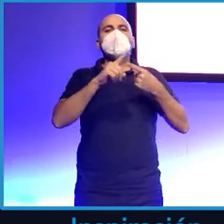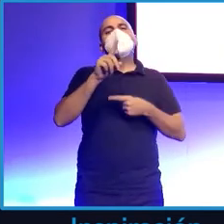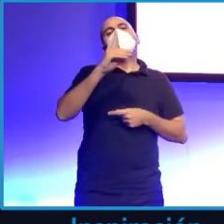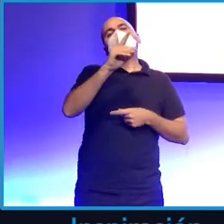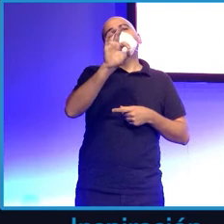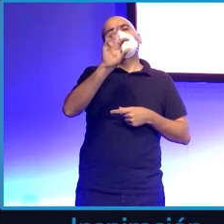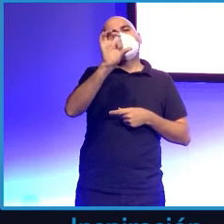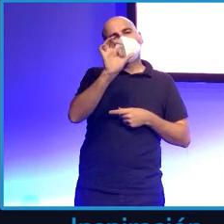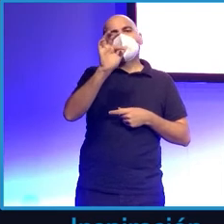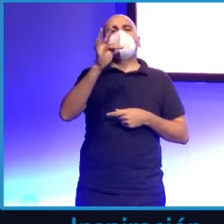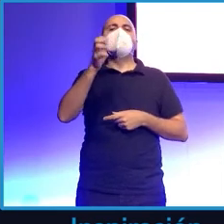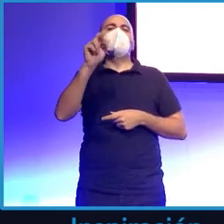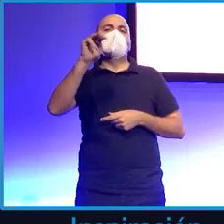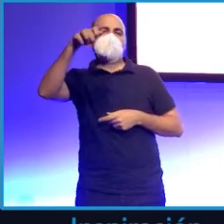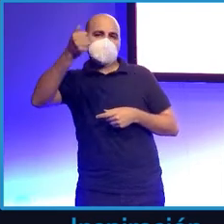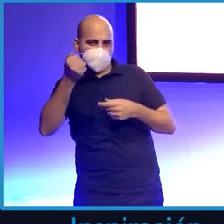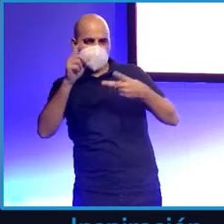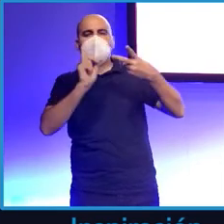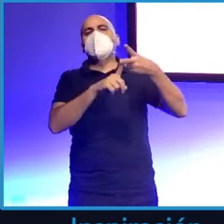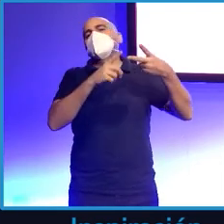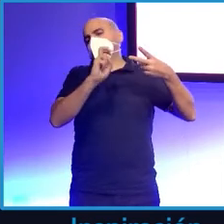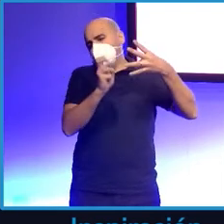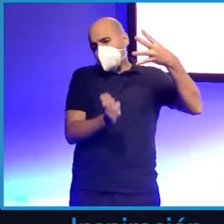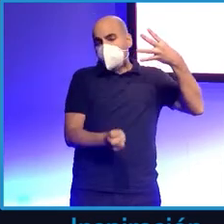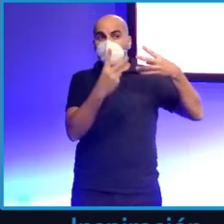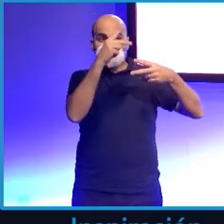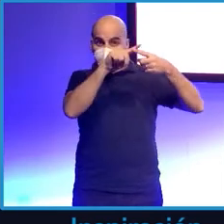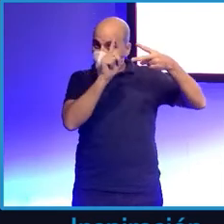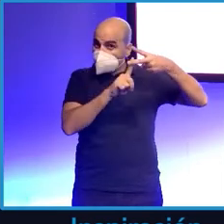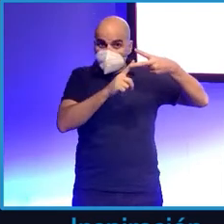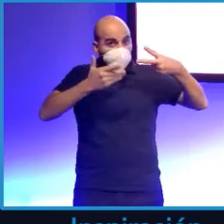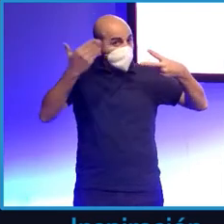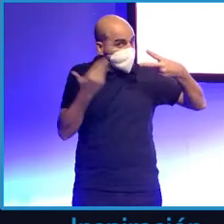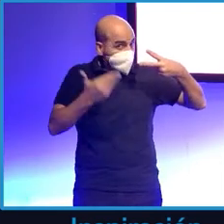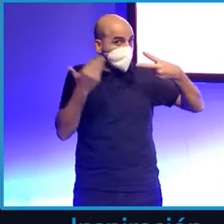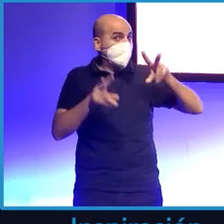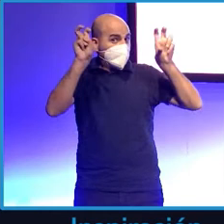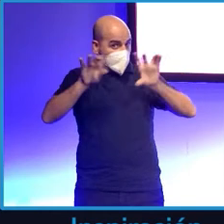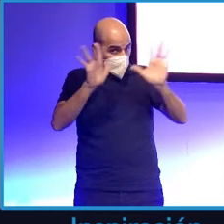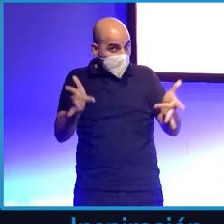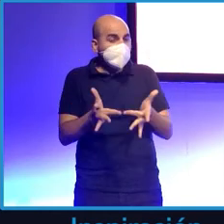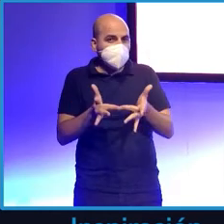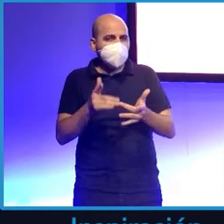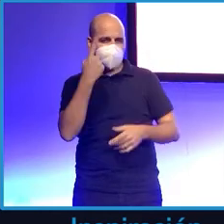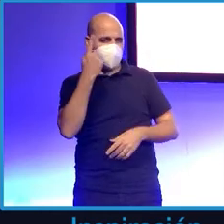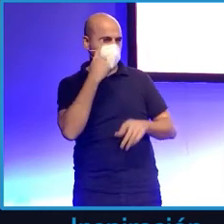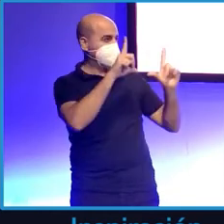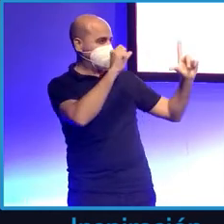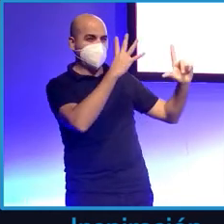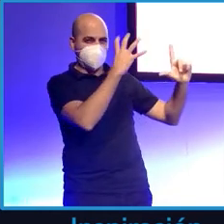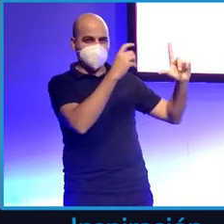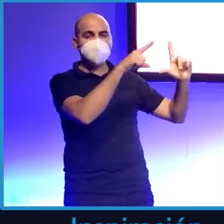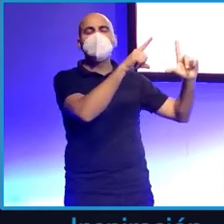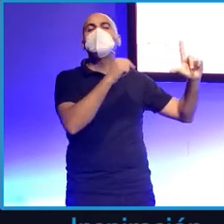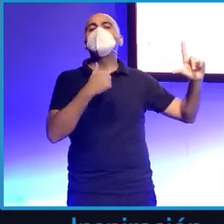de las más grandes a nivel a nivel online ya no me meto en tema físico sino a nivel online y fijaros aquí estas capturas son una de las herramientas que utilizó